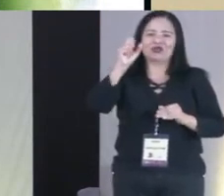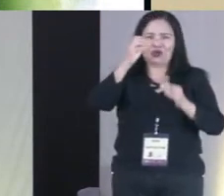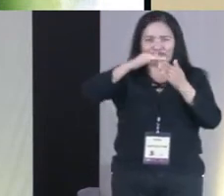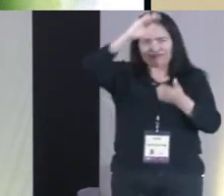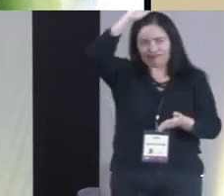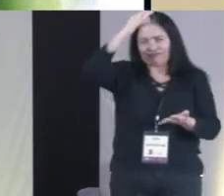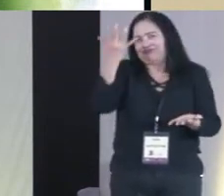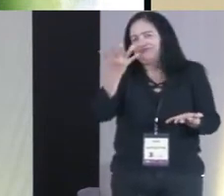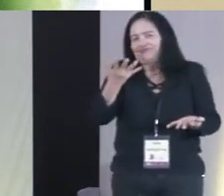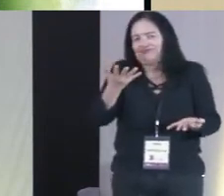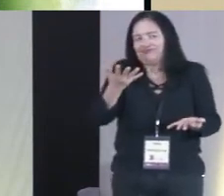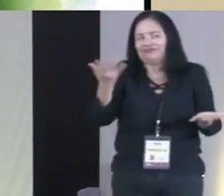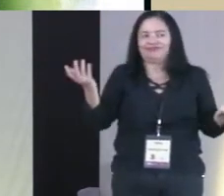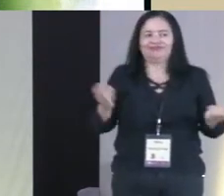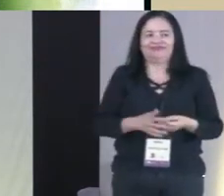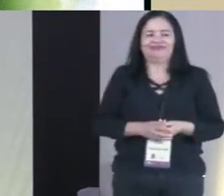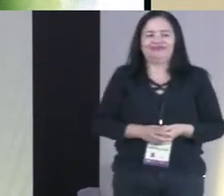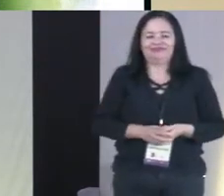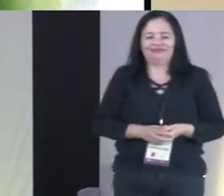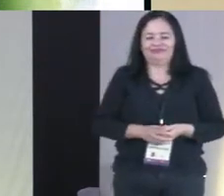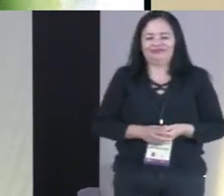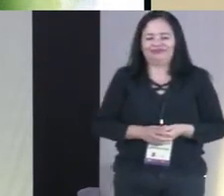comprometimos.